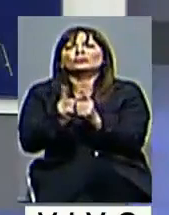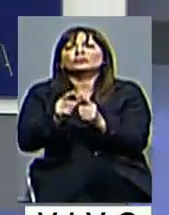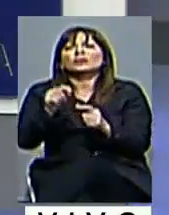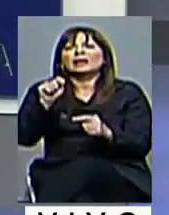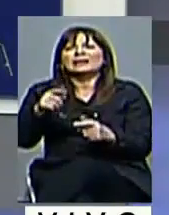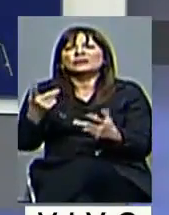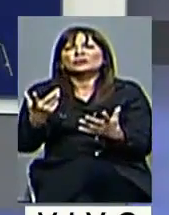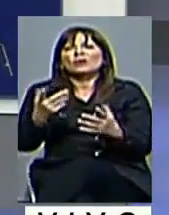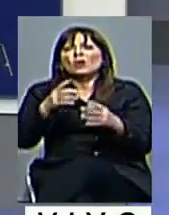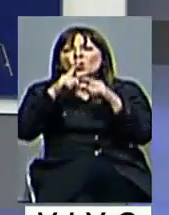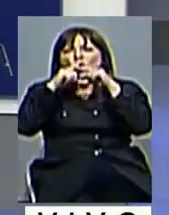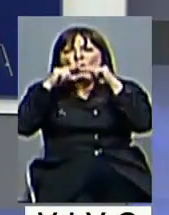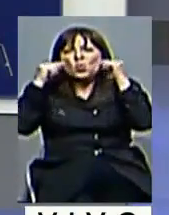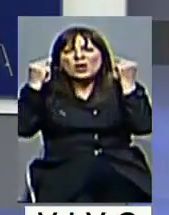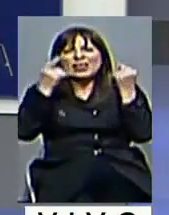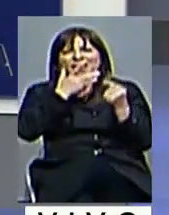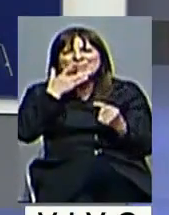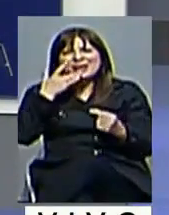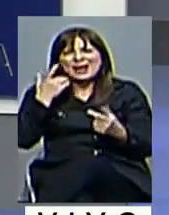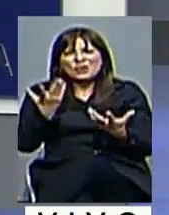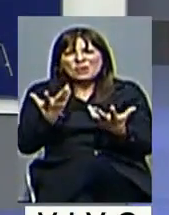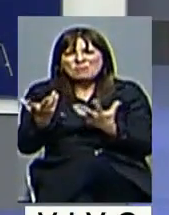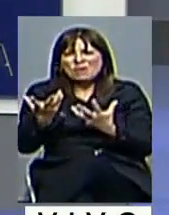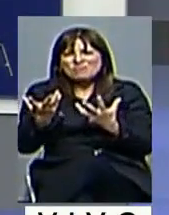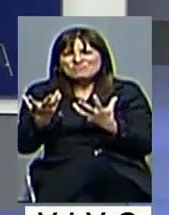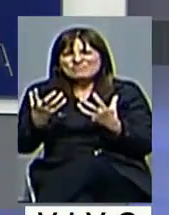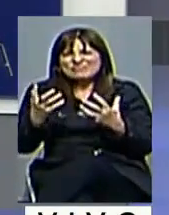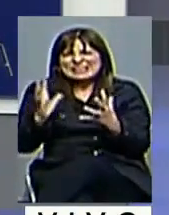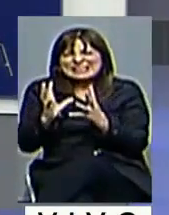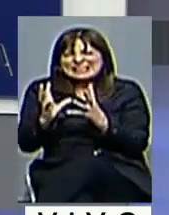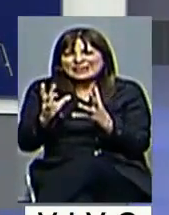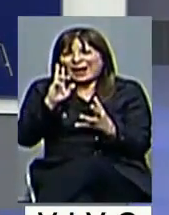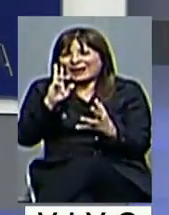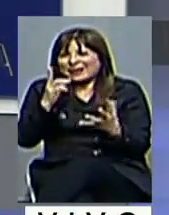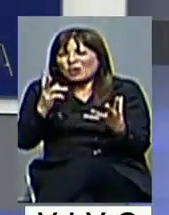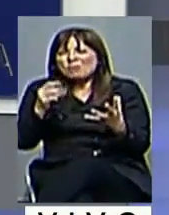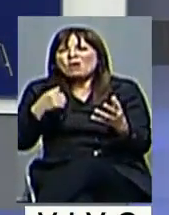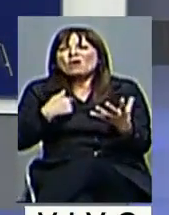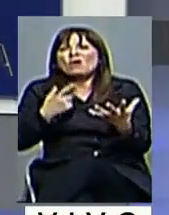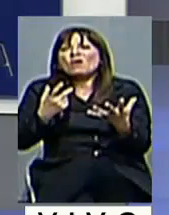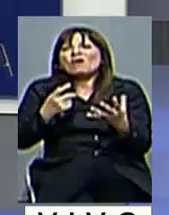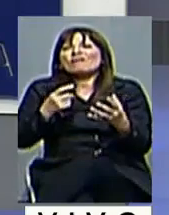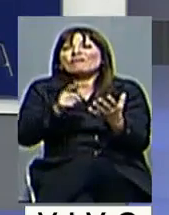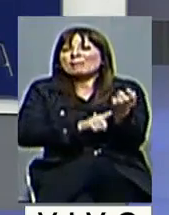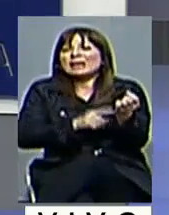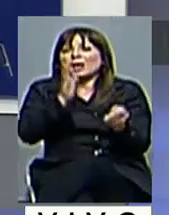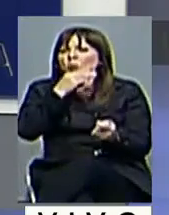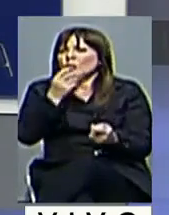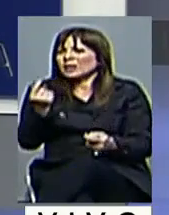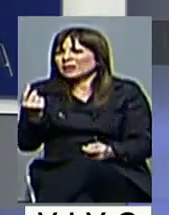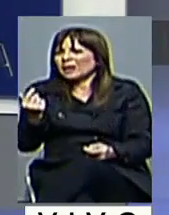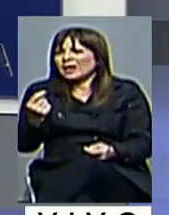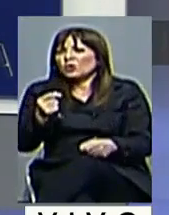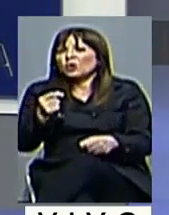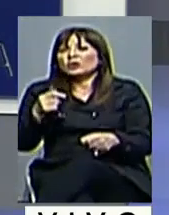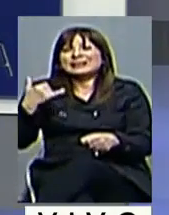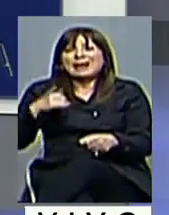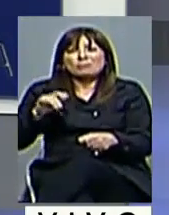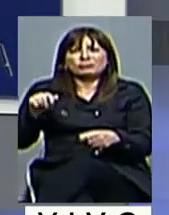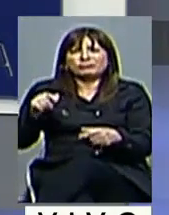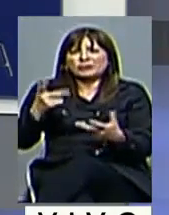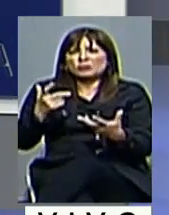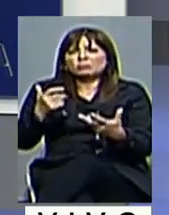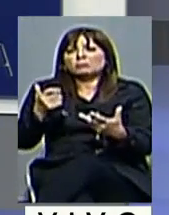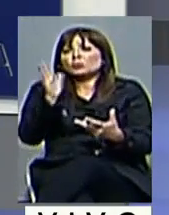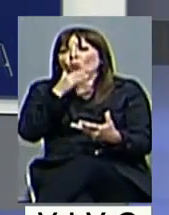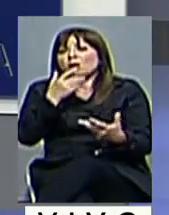a ser una luna de miel coyuntural. En familias donde no hay dinero o en familias donde los tiempos no son los adecuados, no se hace luna de miel